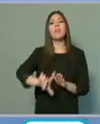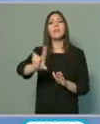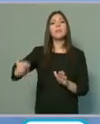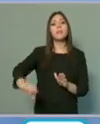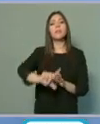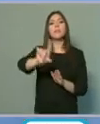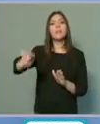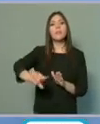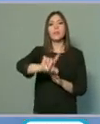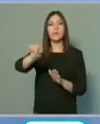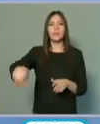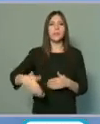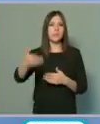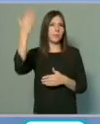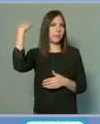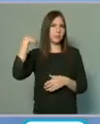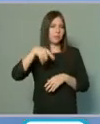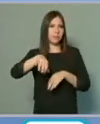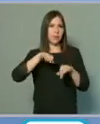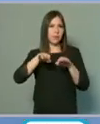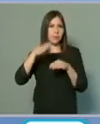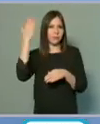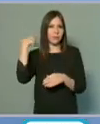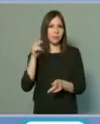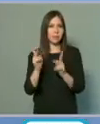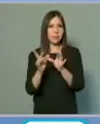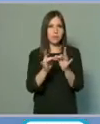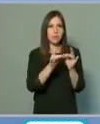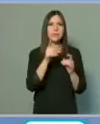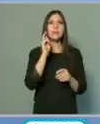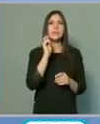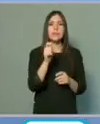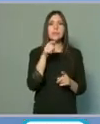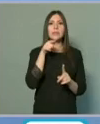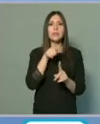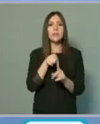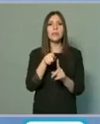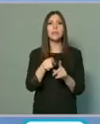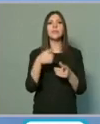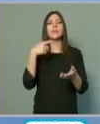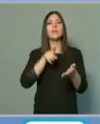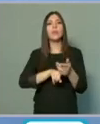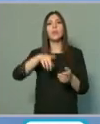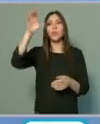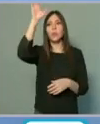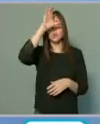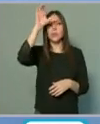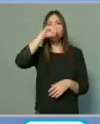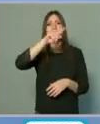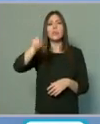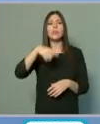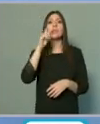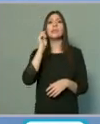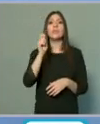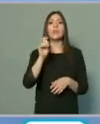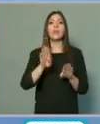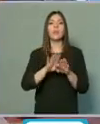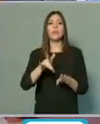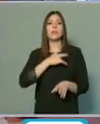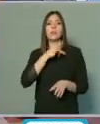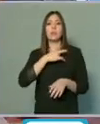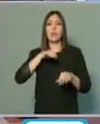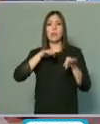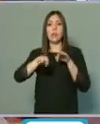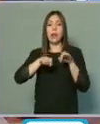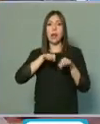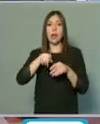Justo lo platicaba hace algunos días y es que yo creo que eso también tiene que ver mucho a nivel cultural. No nos enseñan a hacer una labor social,